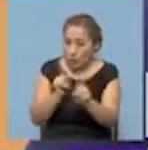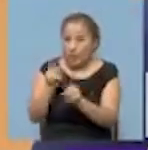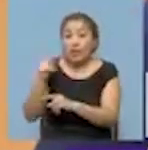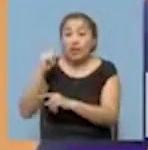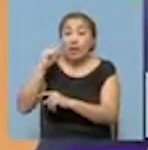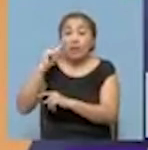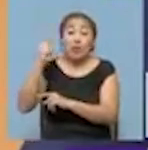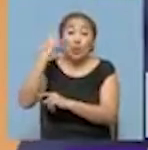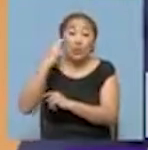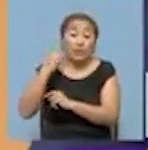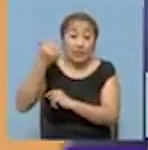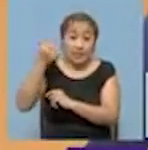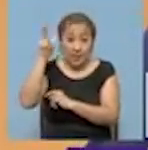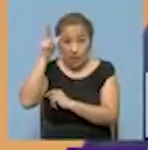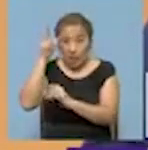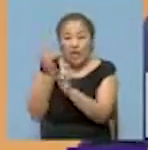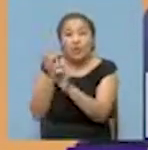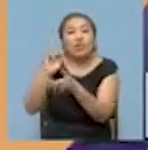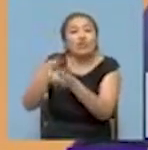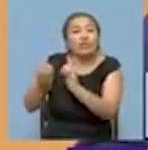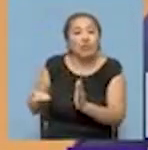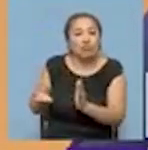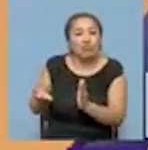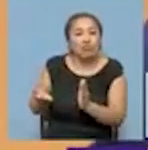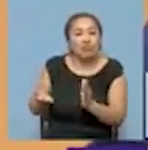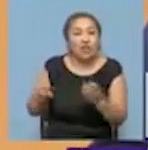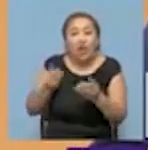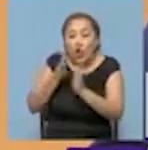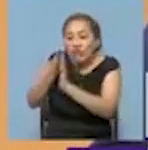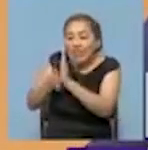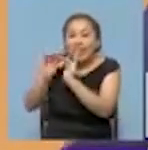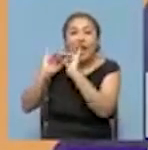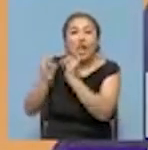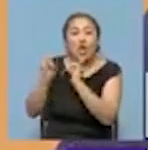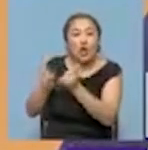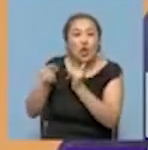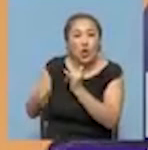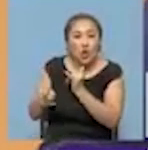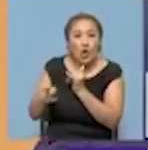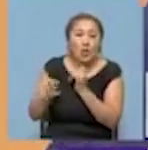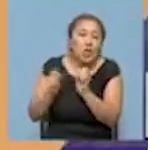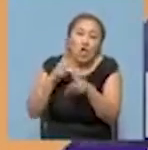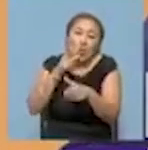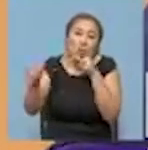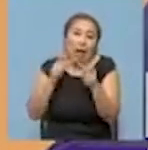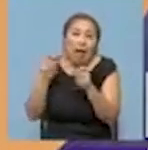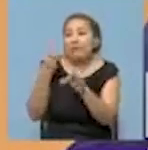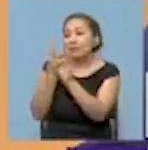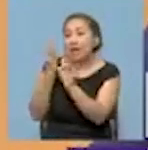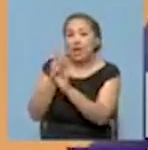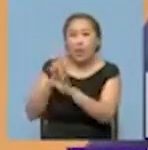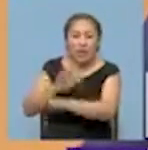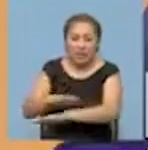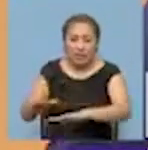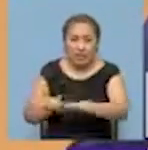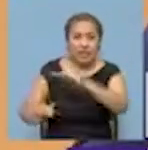1968 educación sexual convence a los jóvenes con lenguaje abierto en las escuelas desde muy